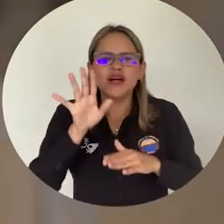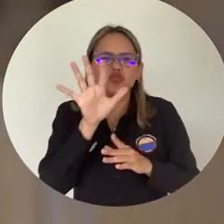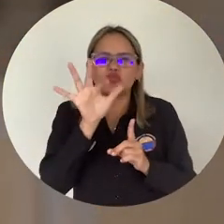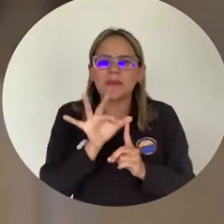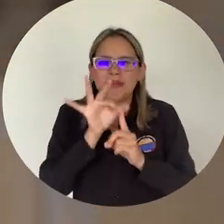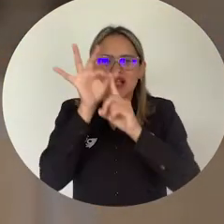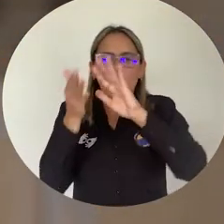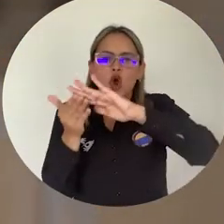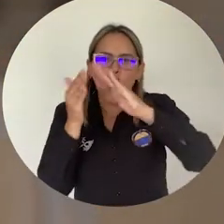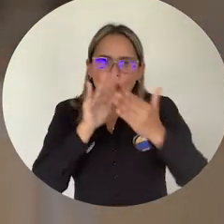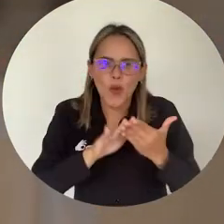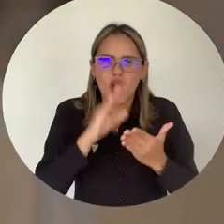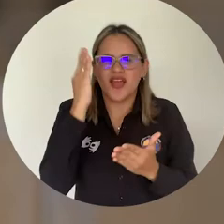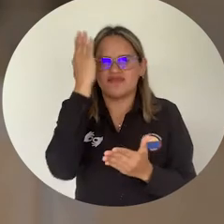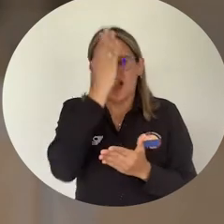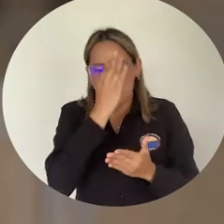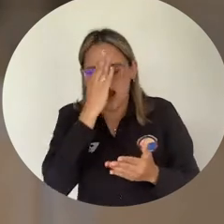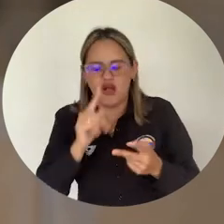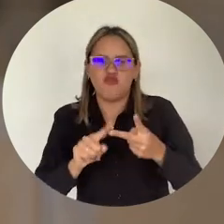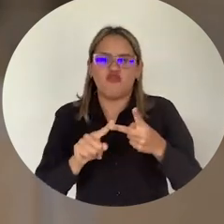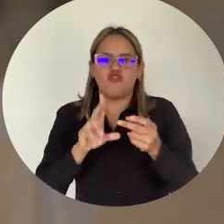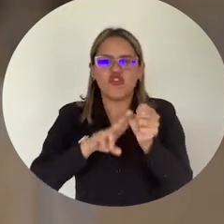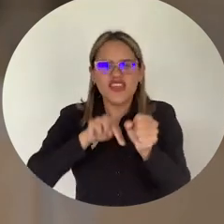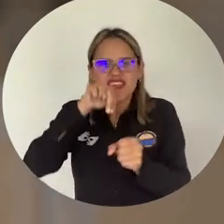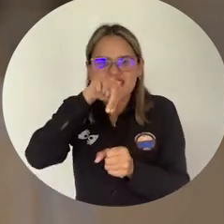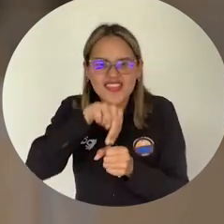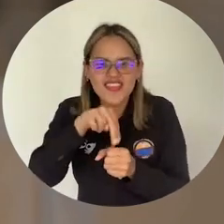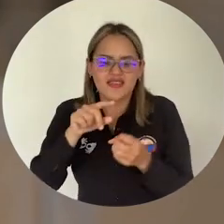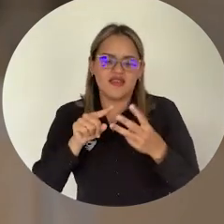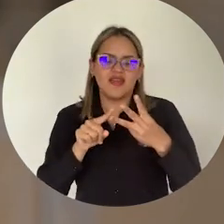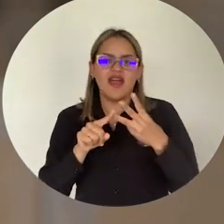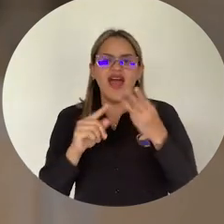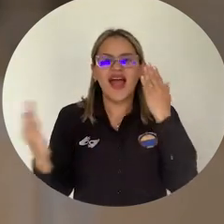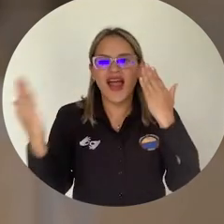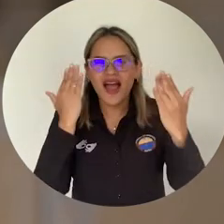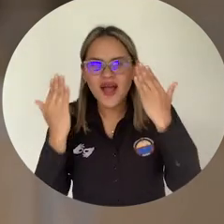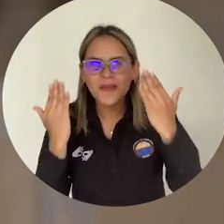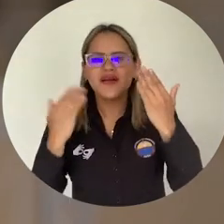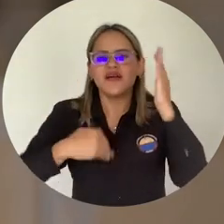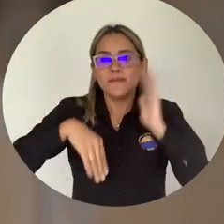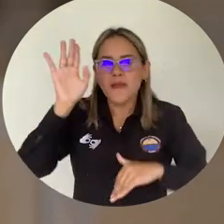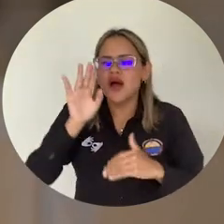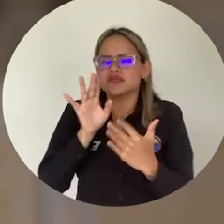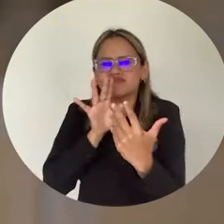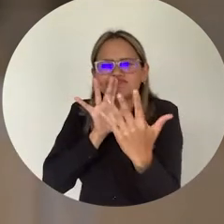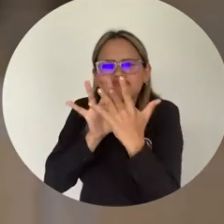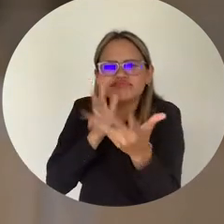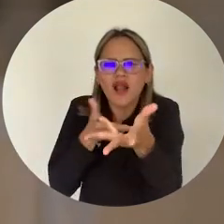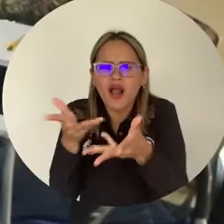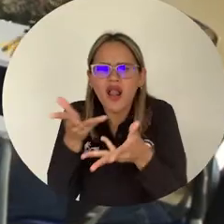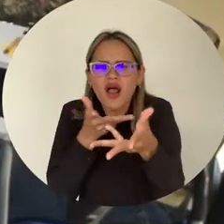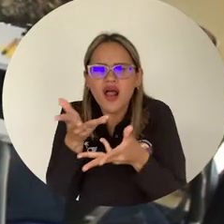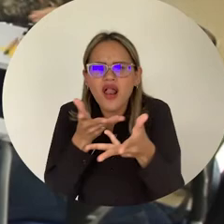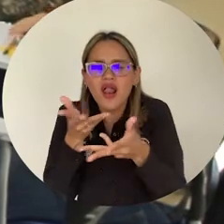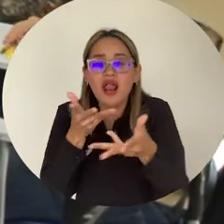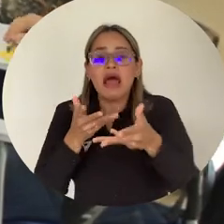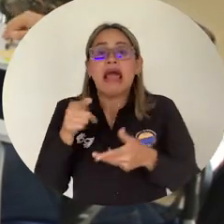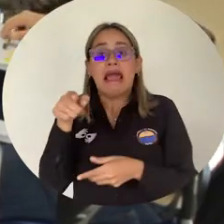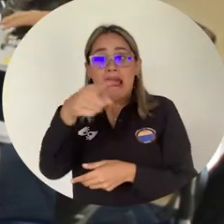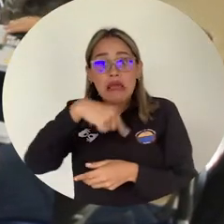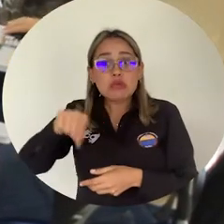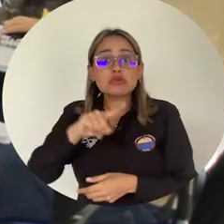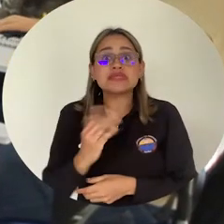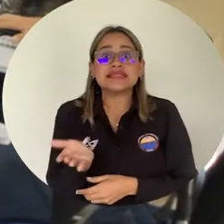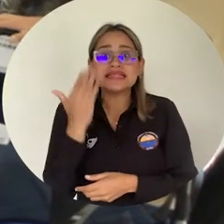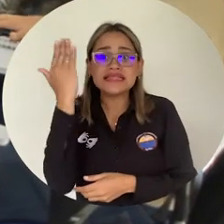indígenas, afrodescendientes, comunidades campesinas que han empezado a ver las aves como un grupo que les aporta